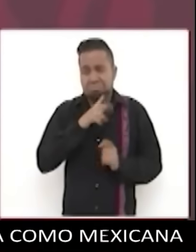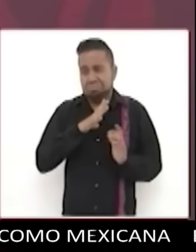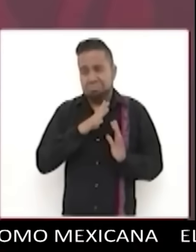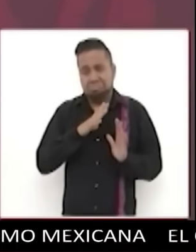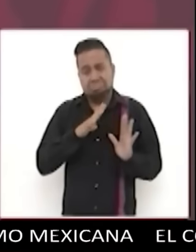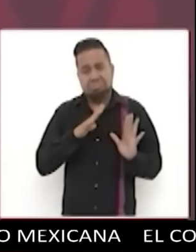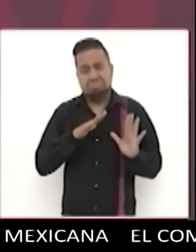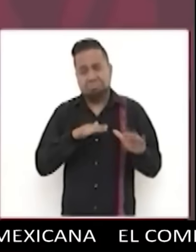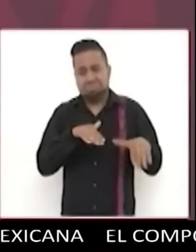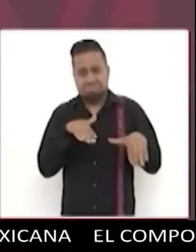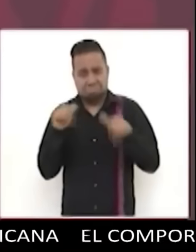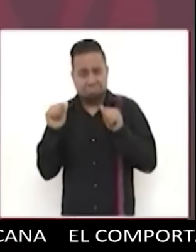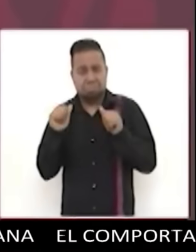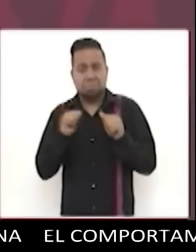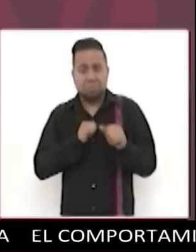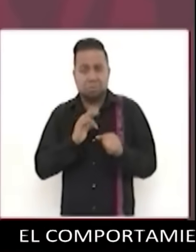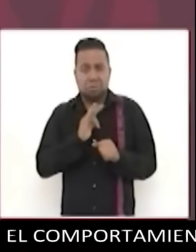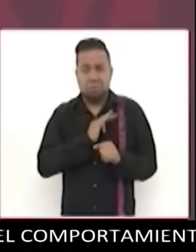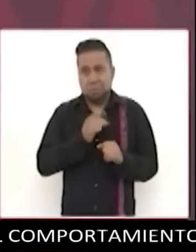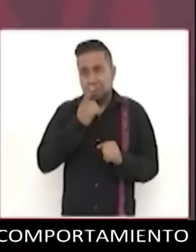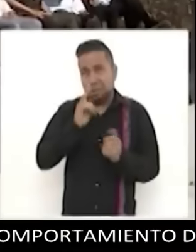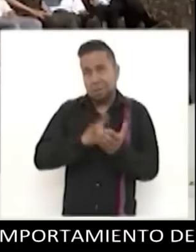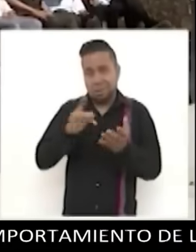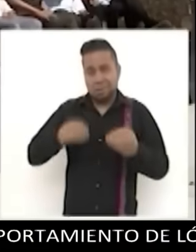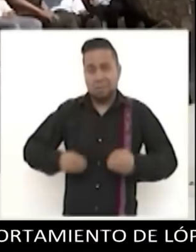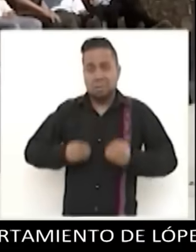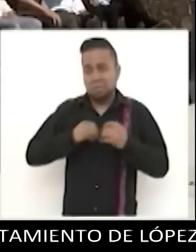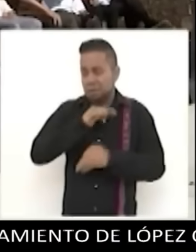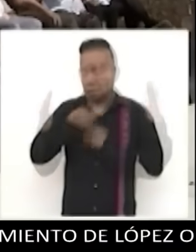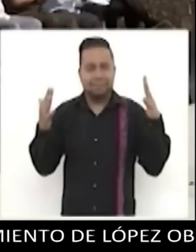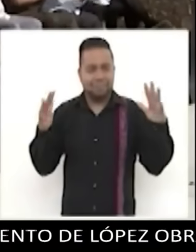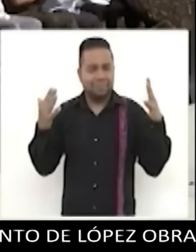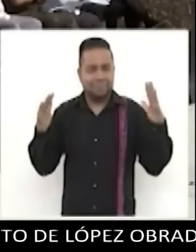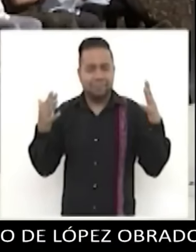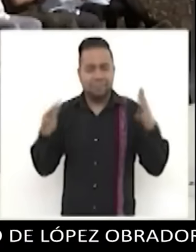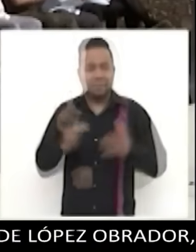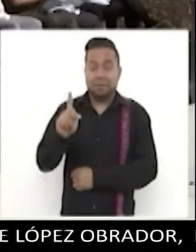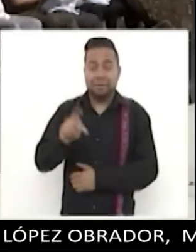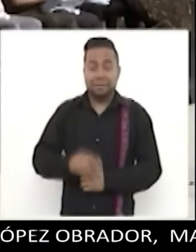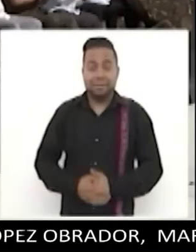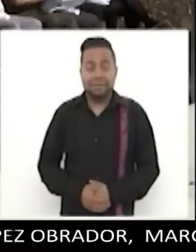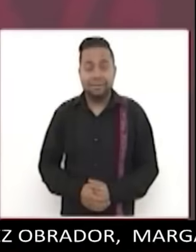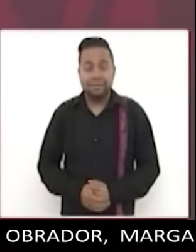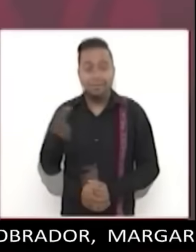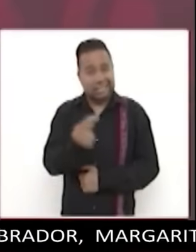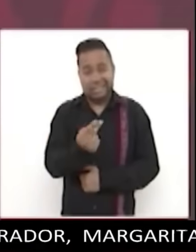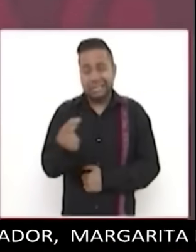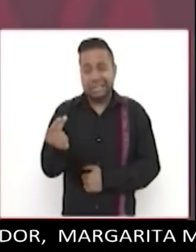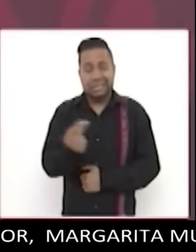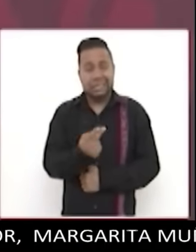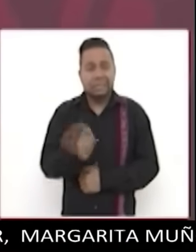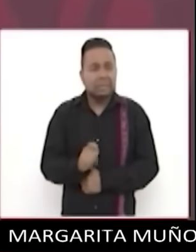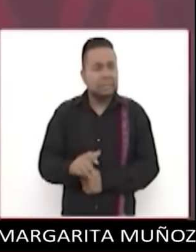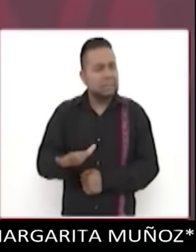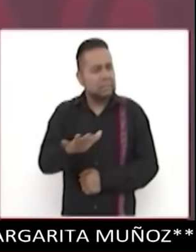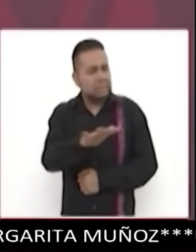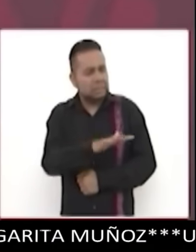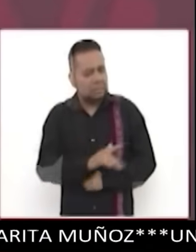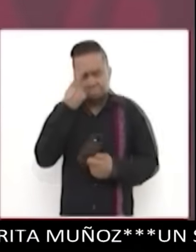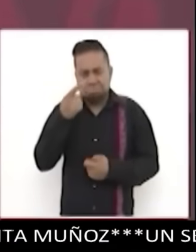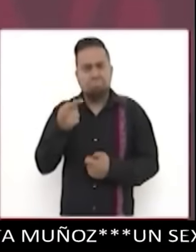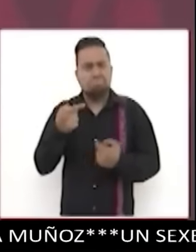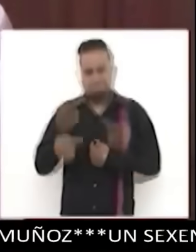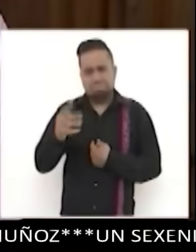hasta podemos decir gracias a la vida que nos ha dado tanto. Pero necesitamos dejar un